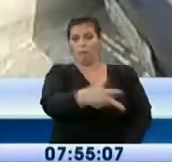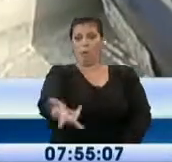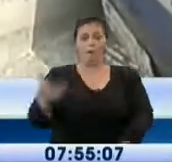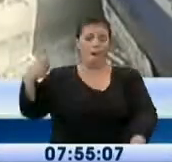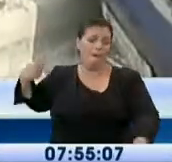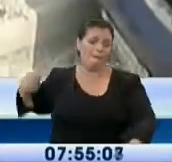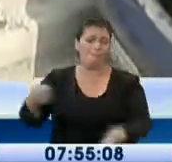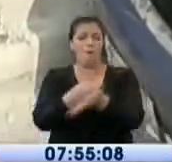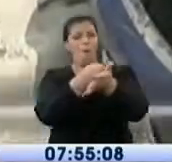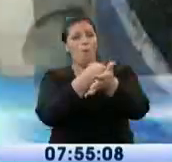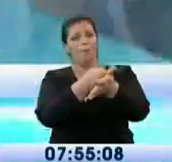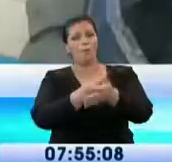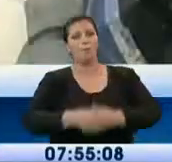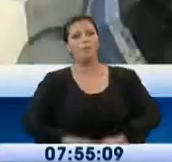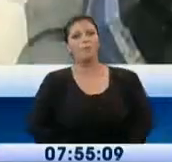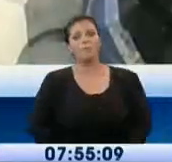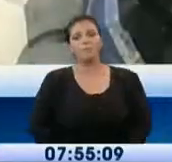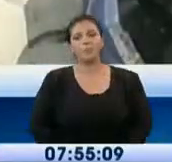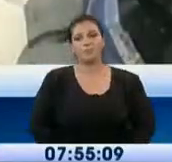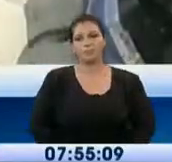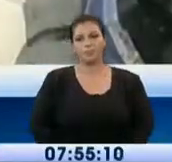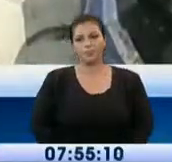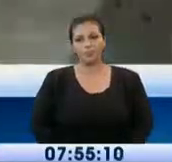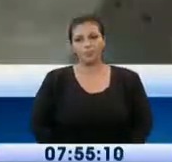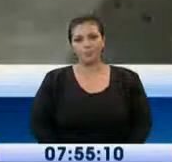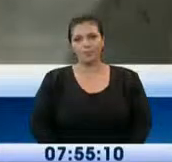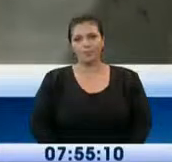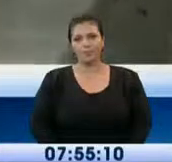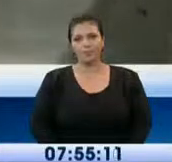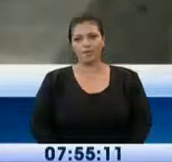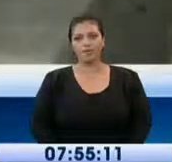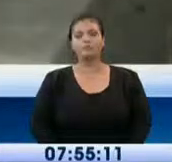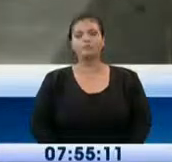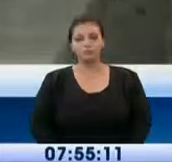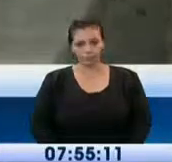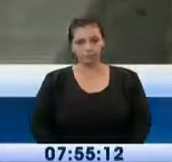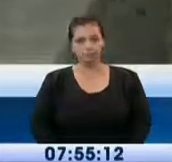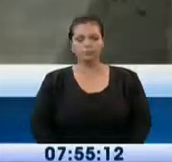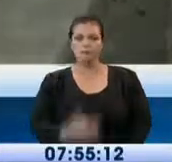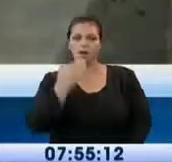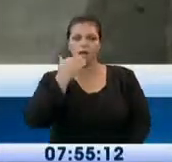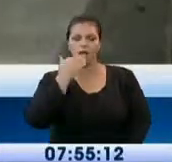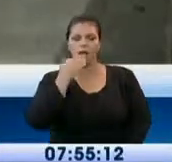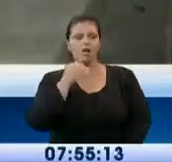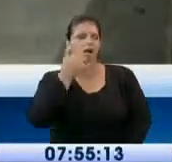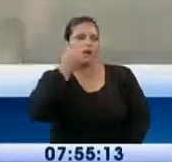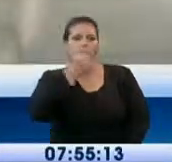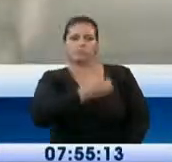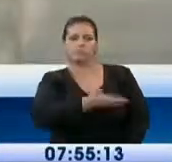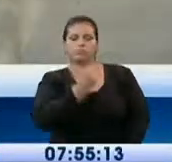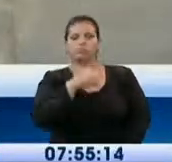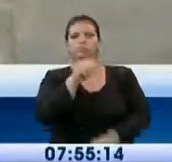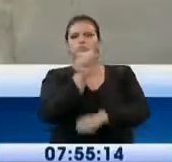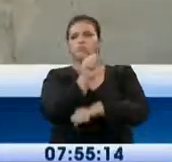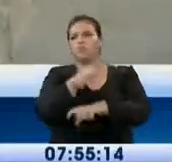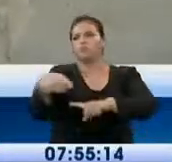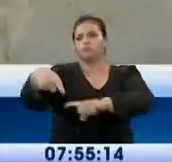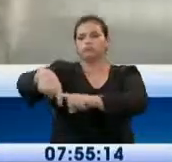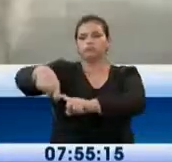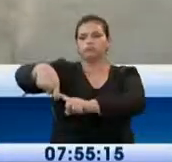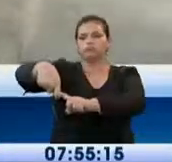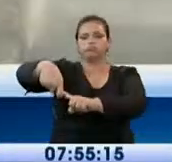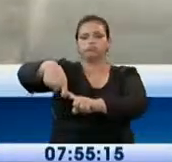puente, yendo de sentido contrario. Una grúa particular se llevó el vehículo, mientras que personal del cuerpo de